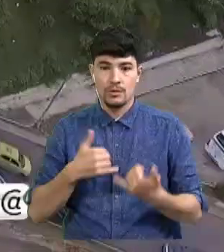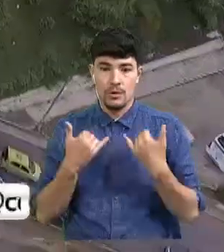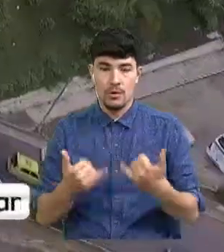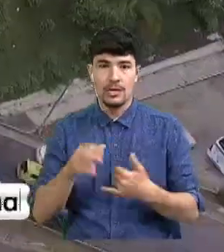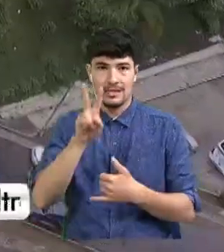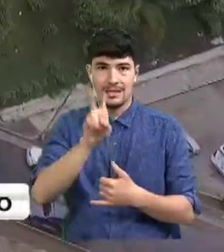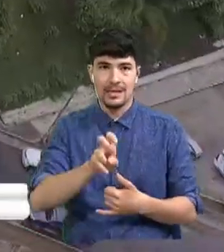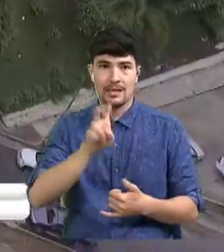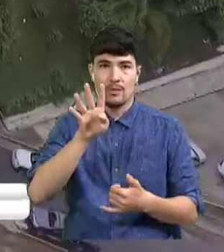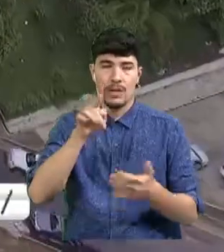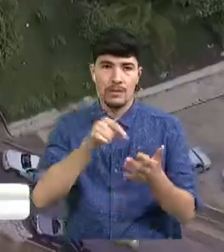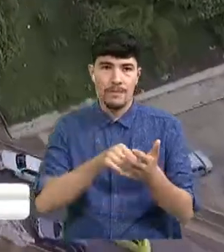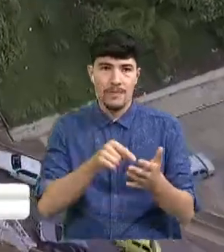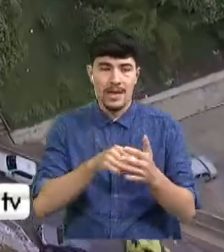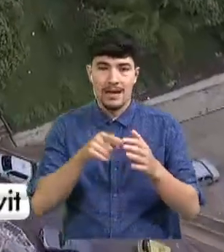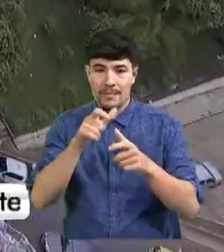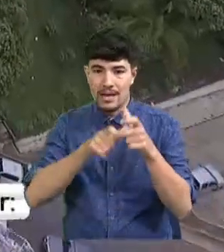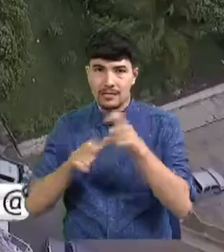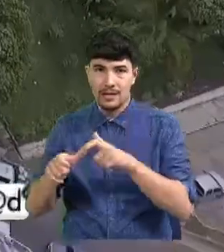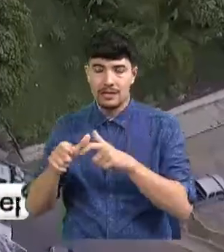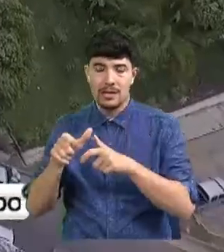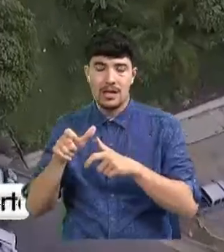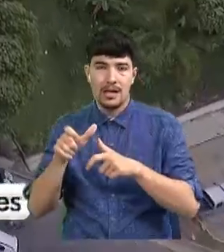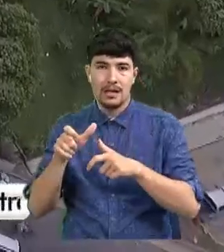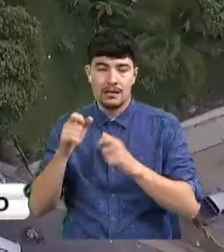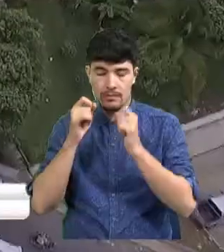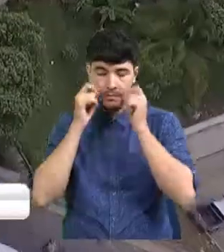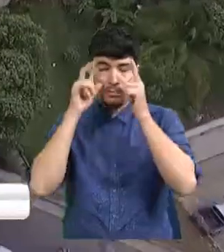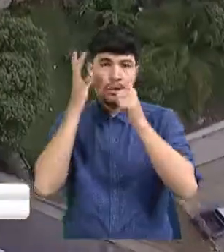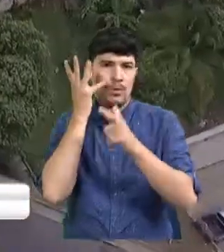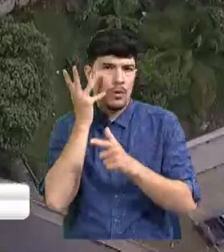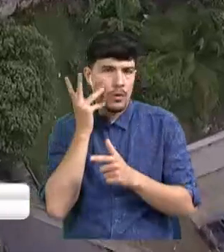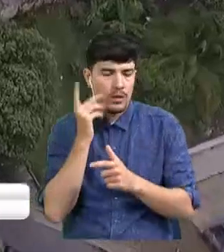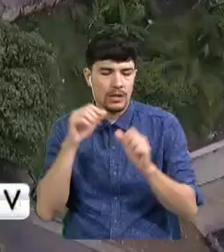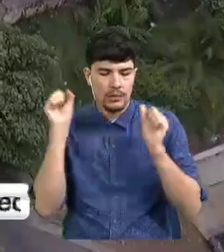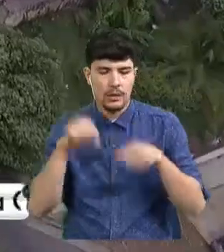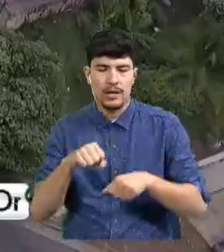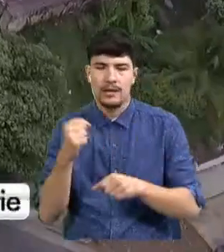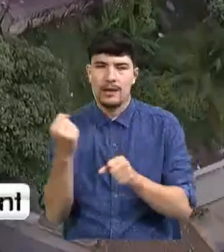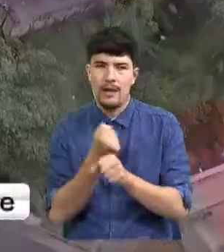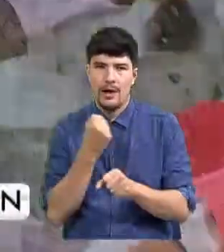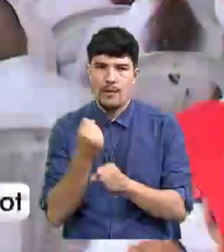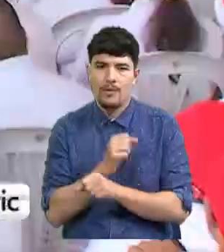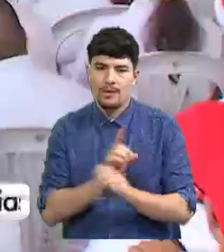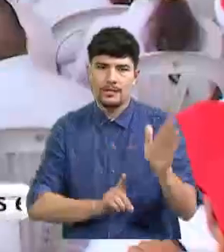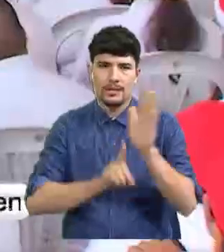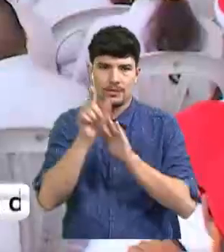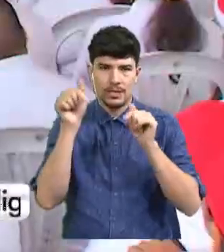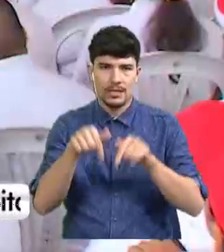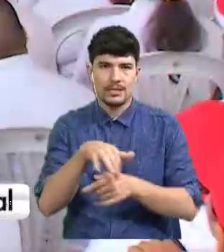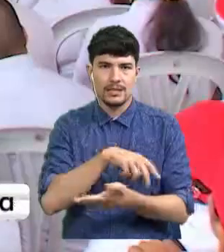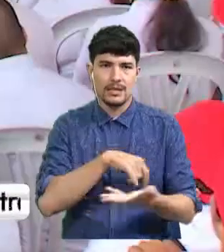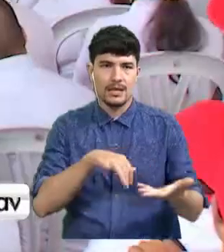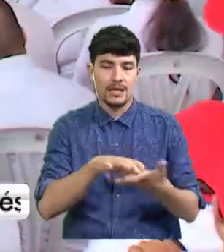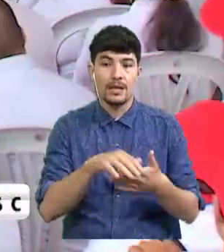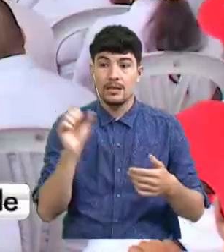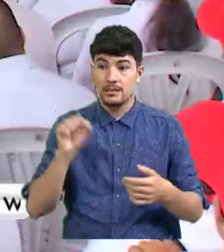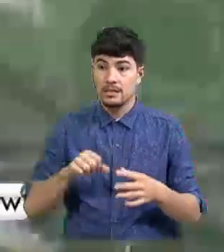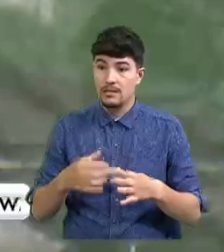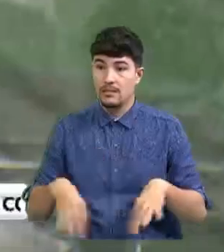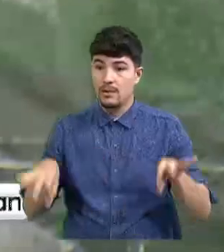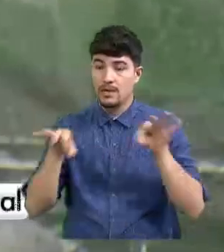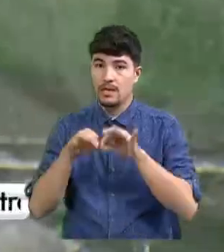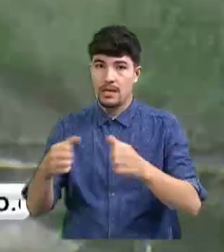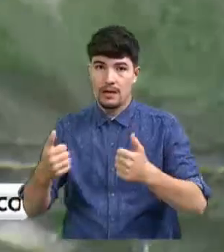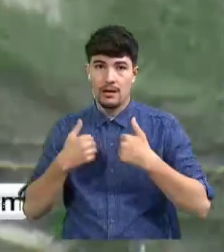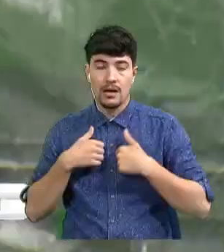que madrugamos todos los días a desarrollar este departamento con nuestras iniciativas. Bueno, sin duda un gran avance y apoyo para estas familias que,